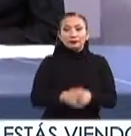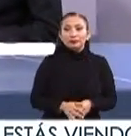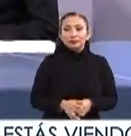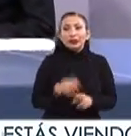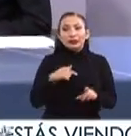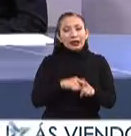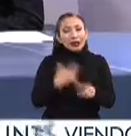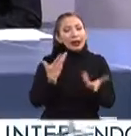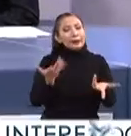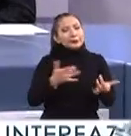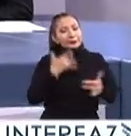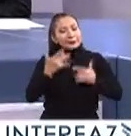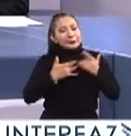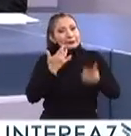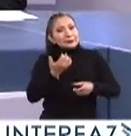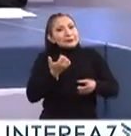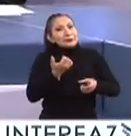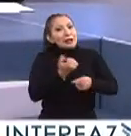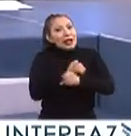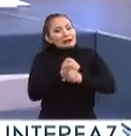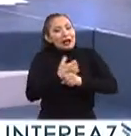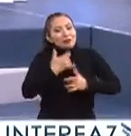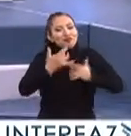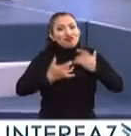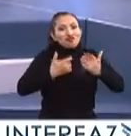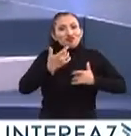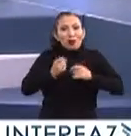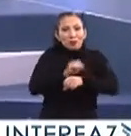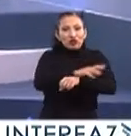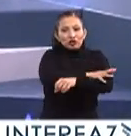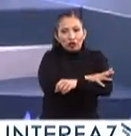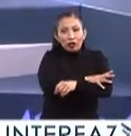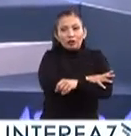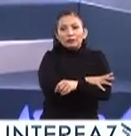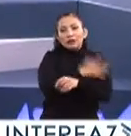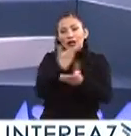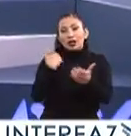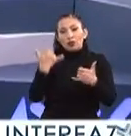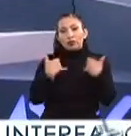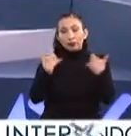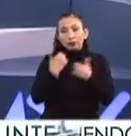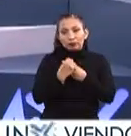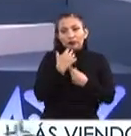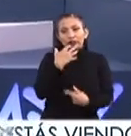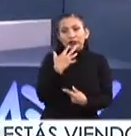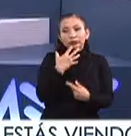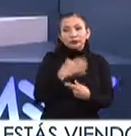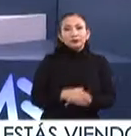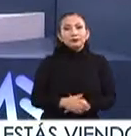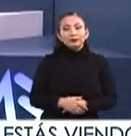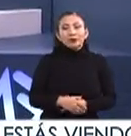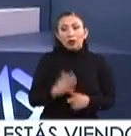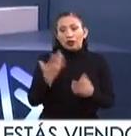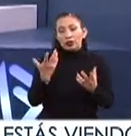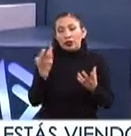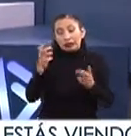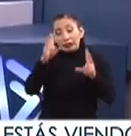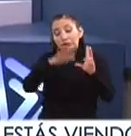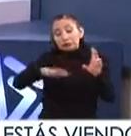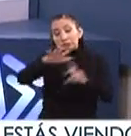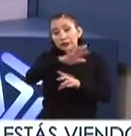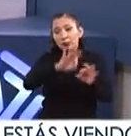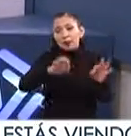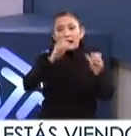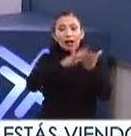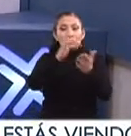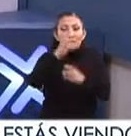nos sigue calentando la sangre y nos sigue generando de emociones y de juventud, sobre todo de juventud en momentos tan importantes.